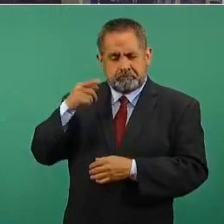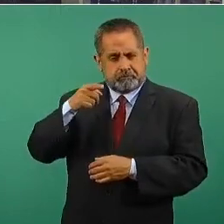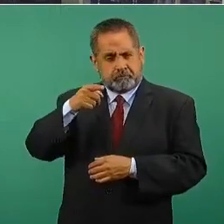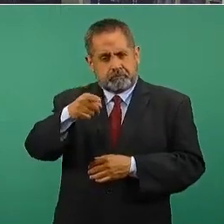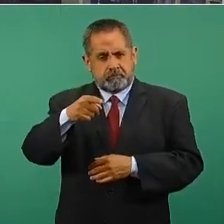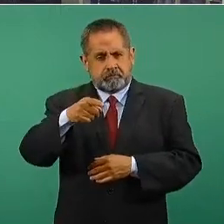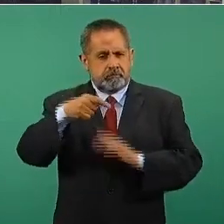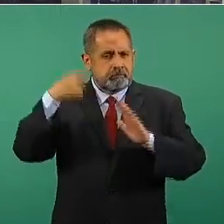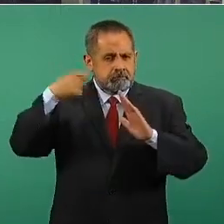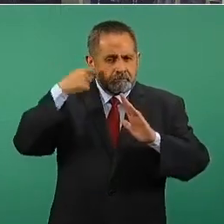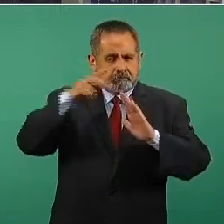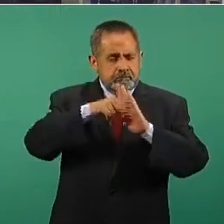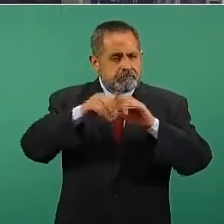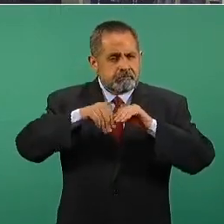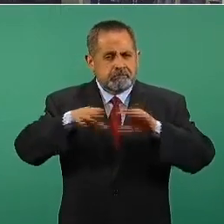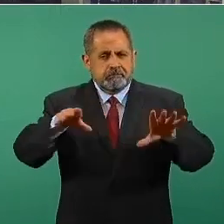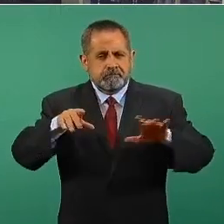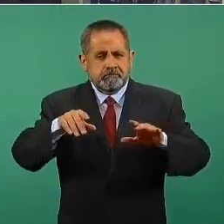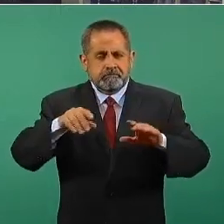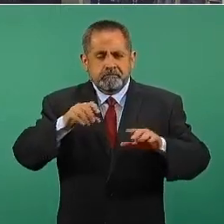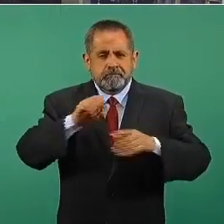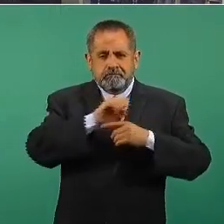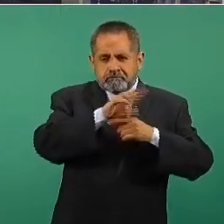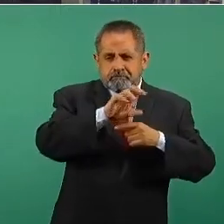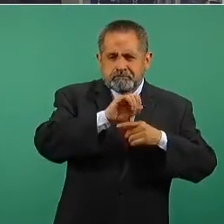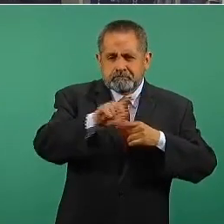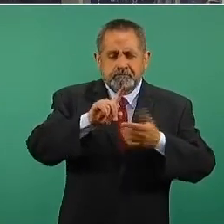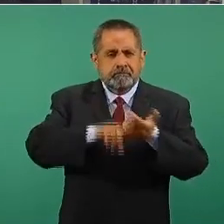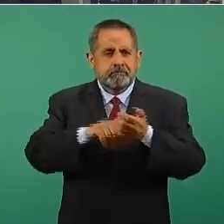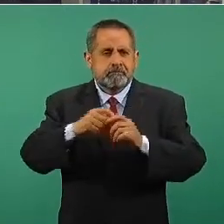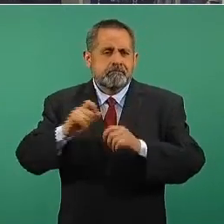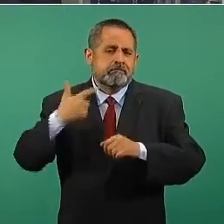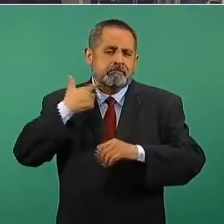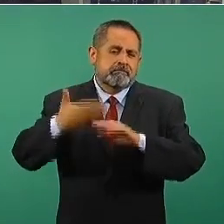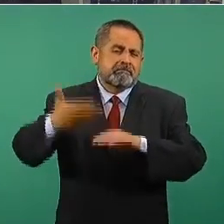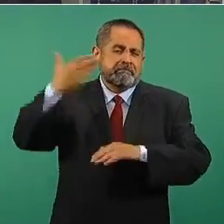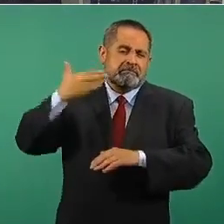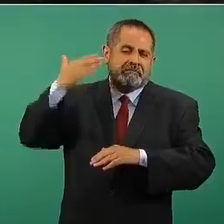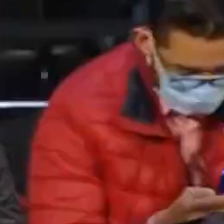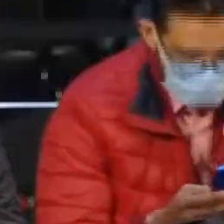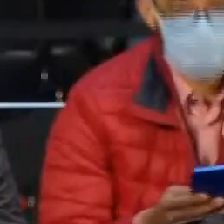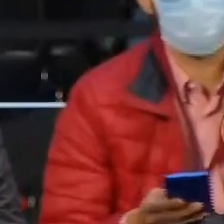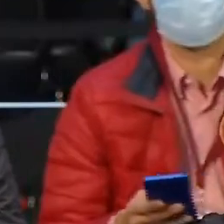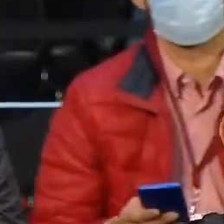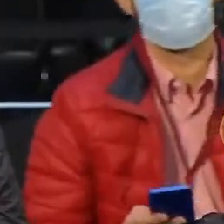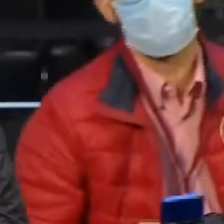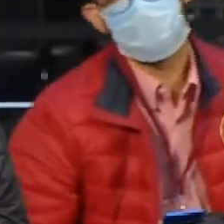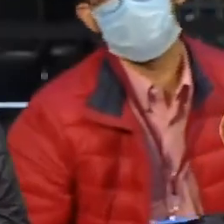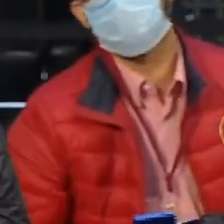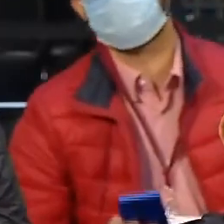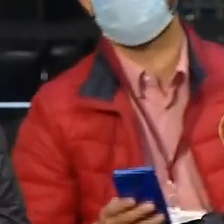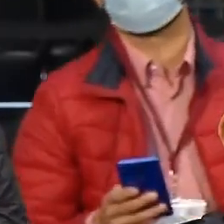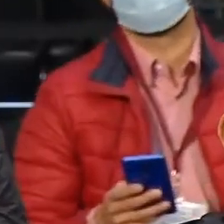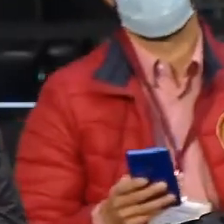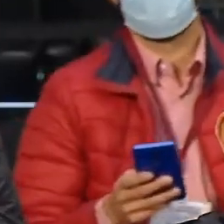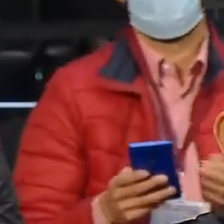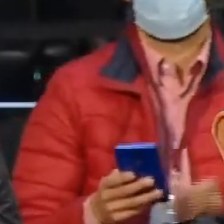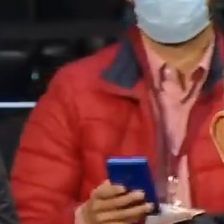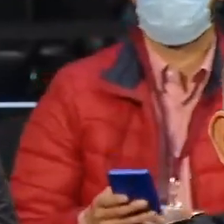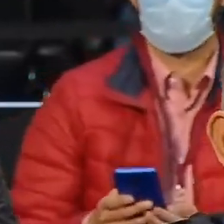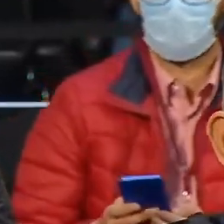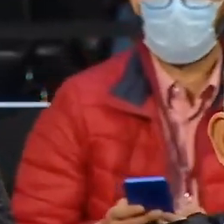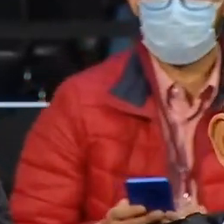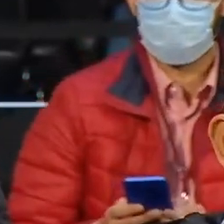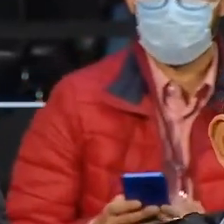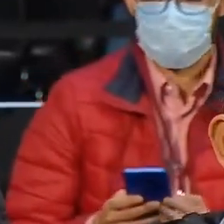puso algunos videos de spots en campañas anteriores en las que se utilizó el eslogan, la frase de AMLO